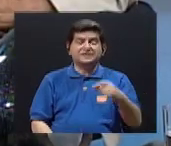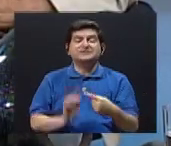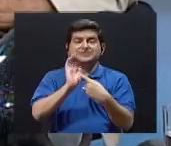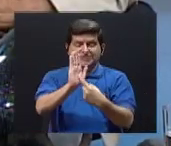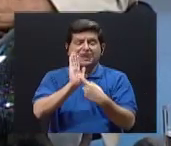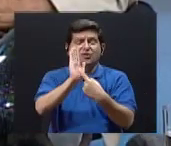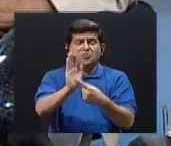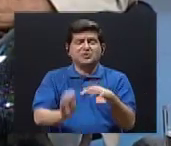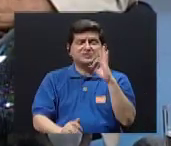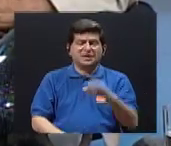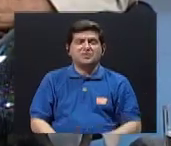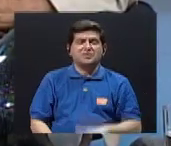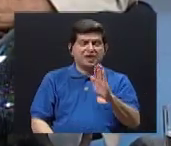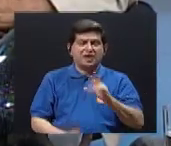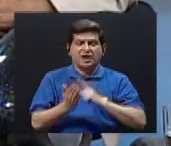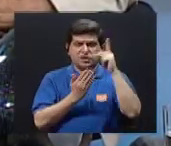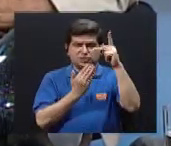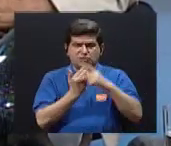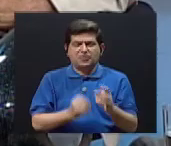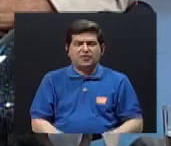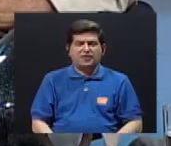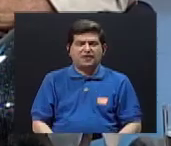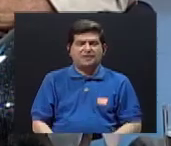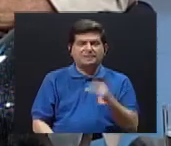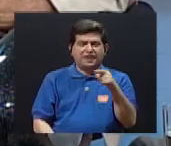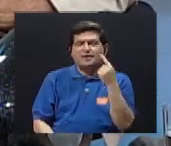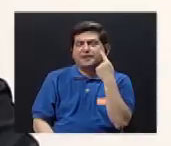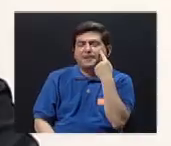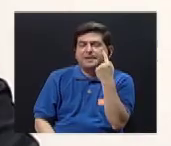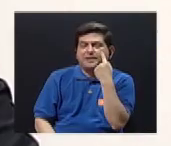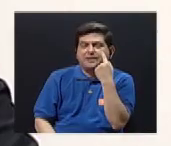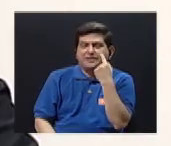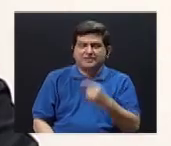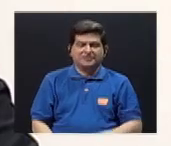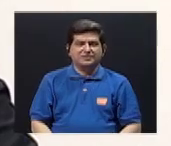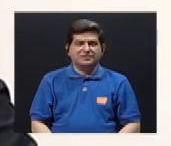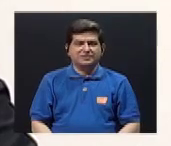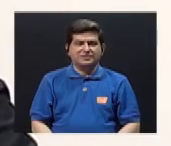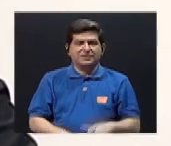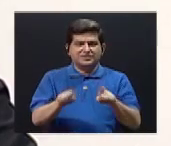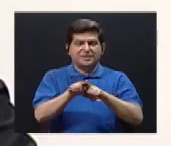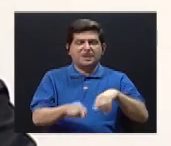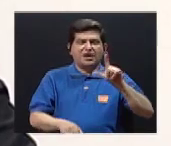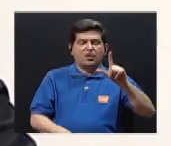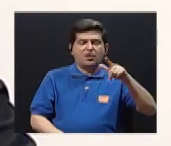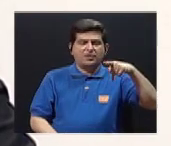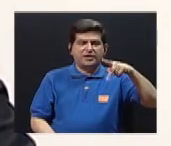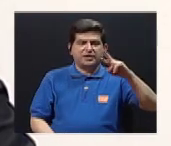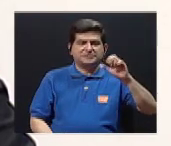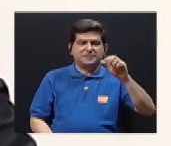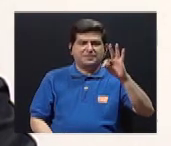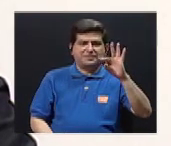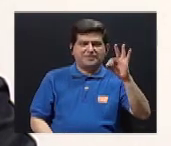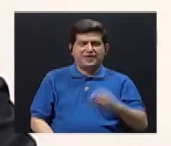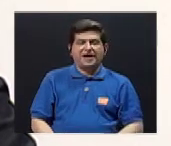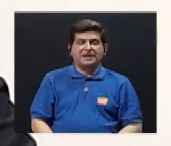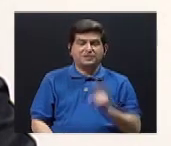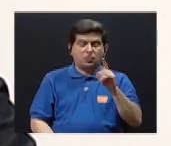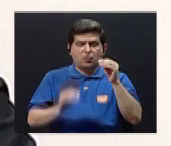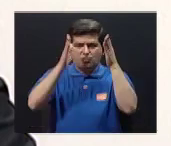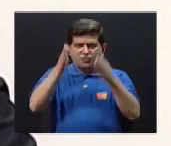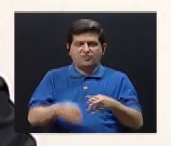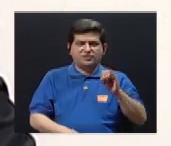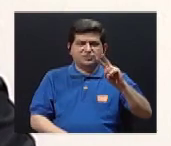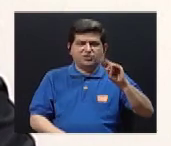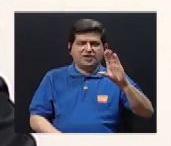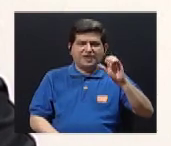promedio en su programa Pelando el Ojo. Más bien lo retrata. Así por ahí hay una intervención más pequeñita de Lawrence Pratt, un catedrático del INCAE. Tratamos